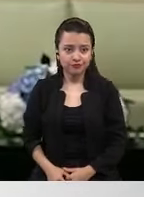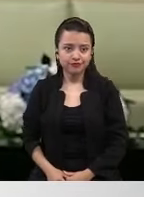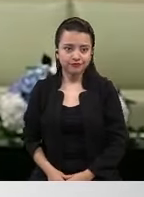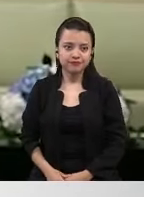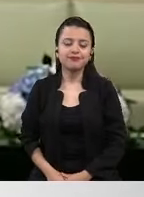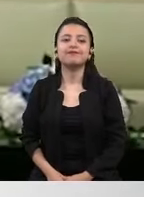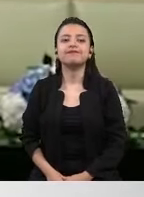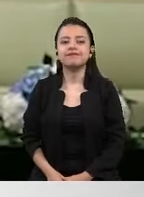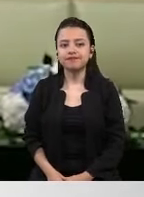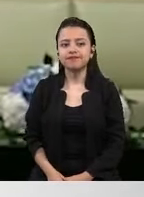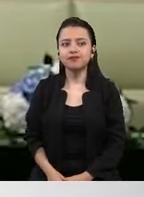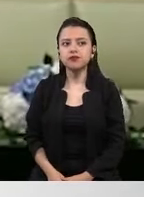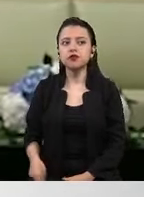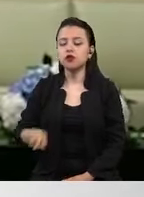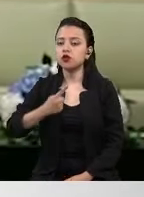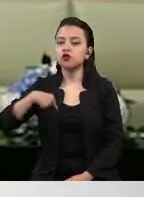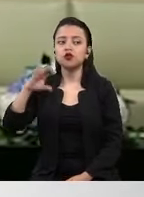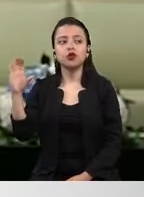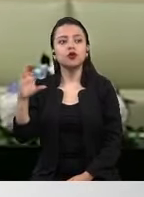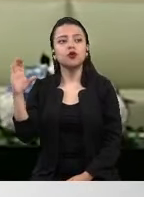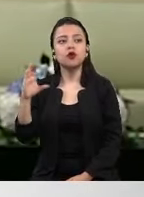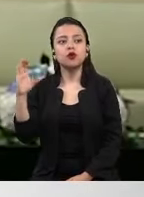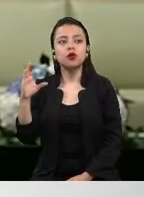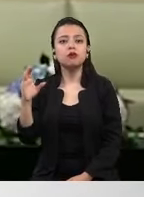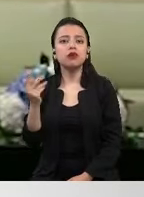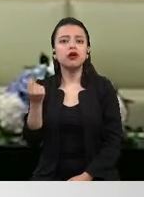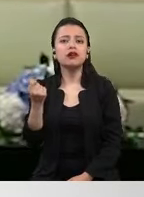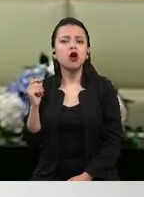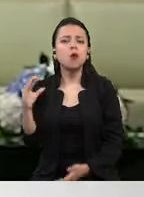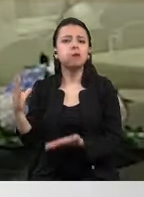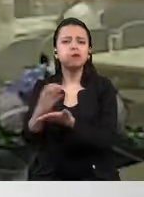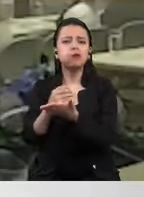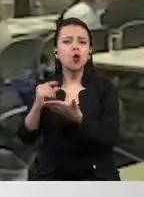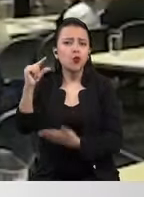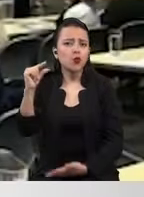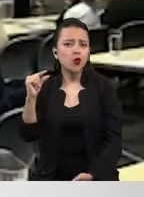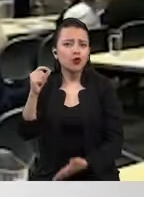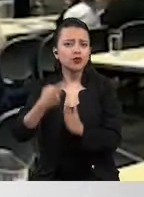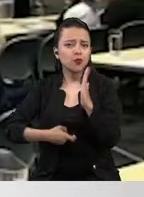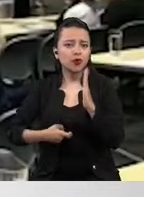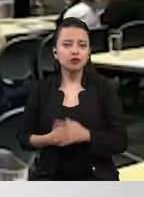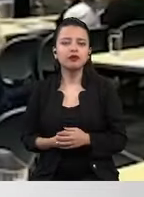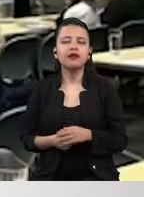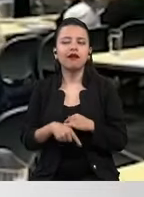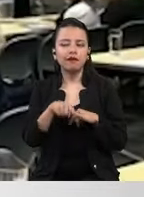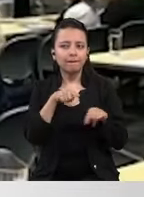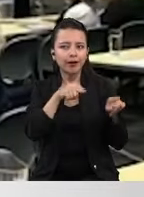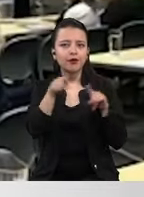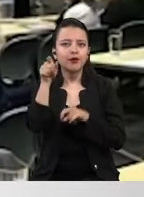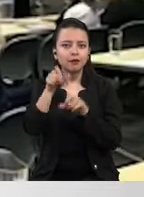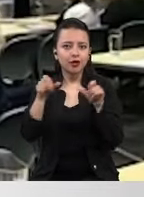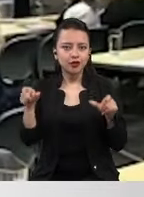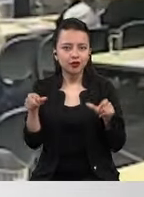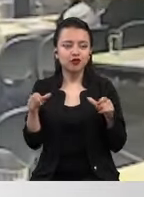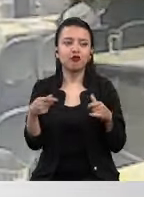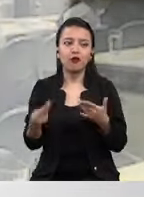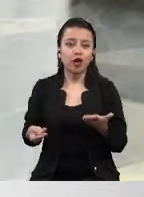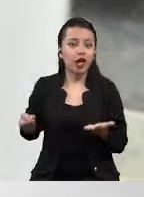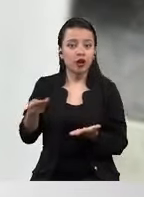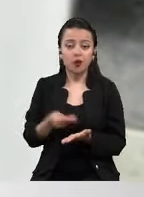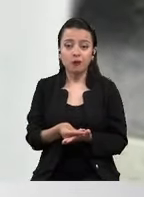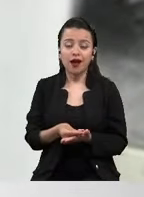eh nuestro país eh recauda Muy pocos impuestos nosotros hay una alta de lación en Colombia se dice que es de más de